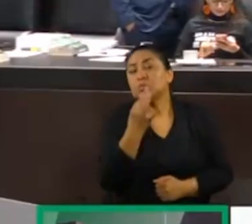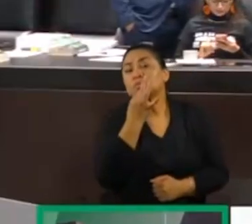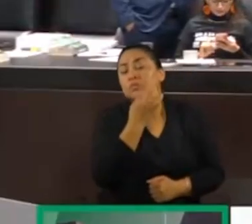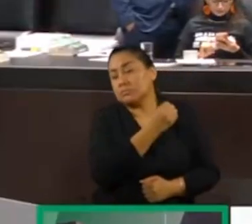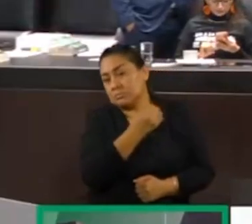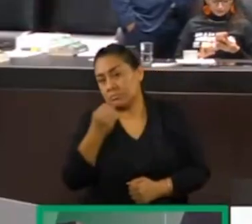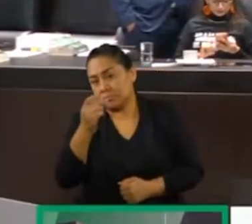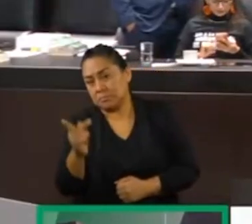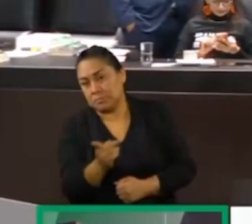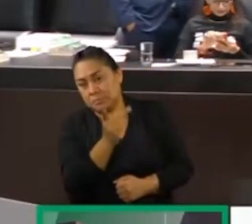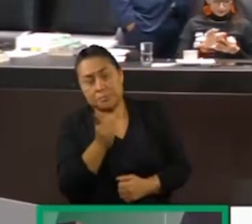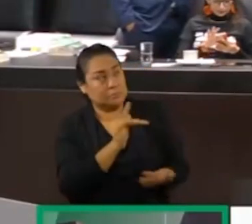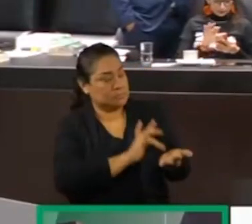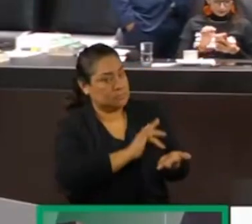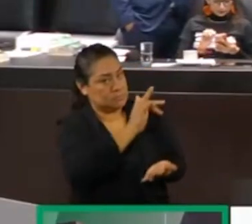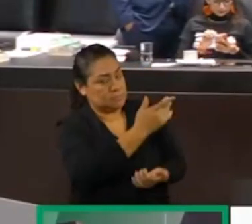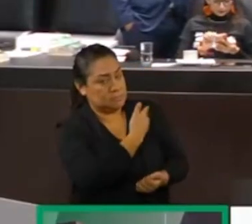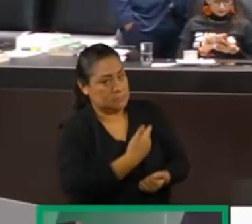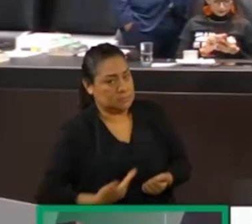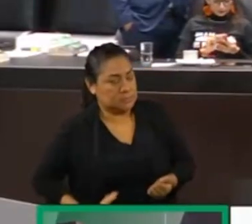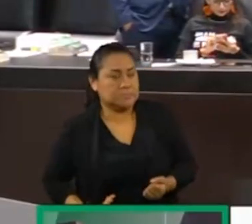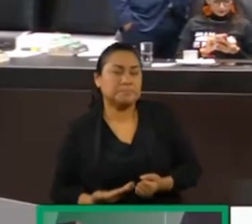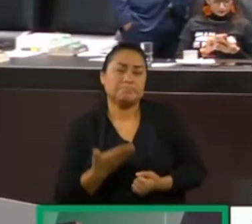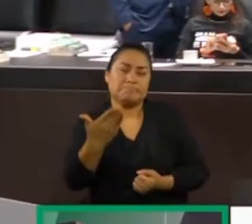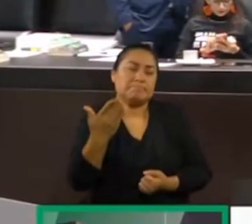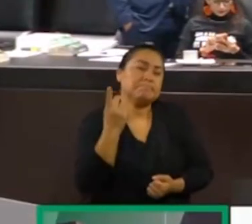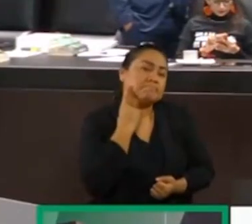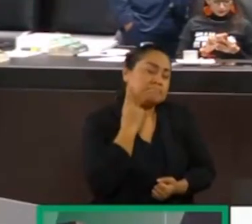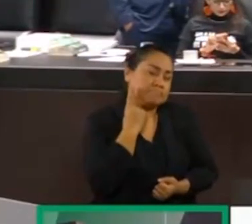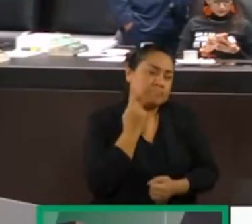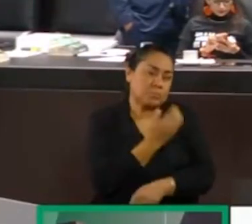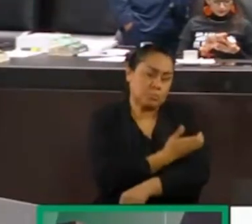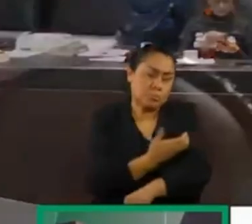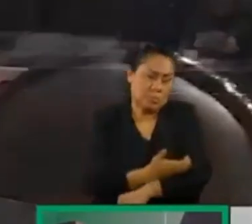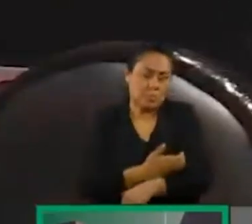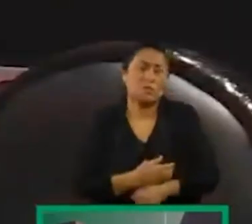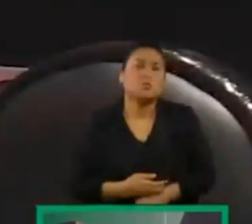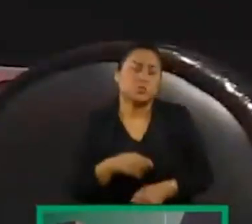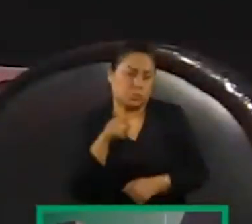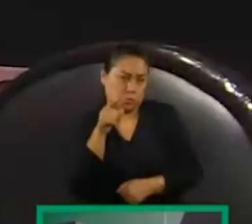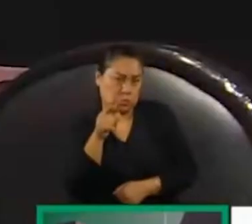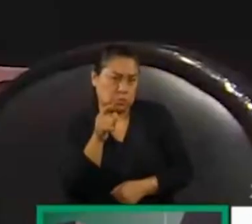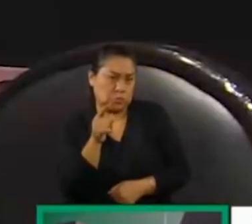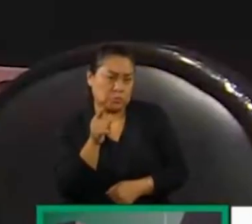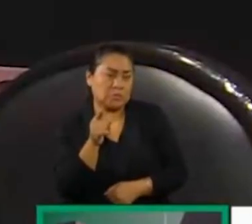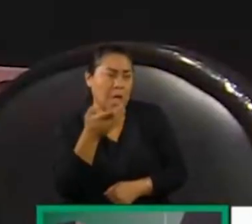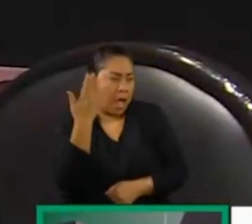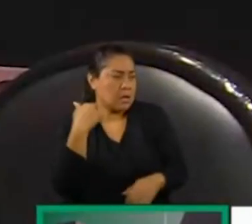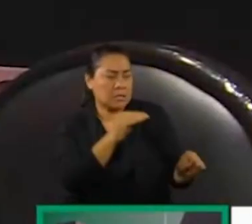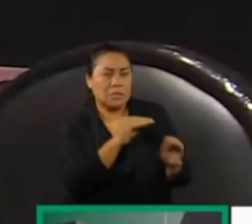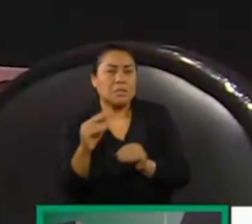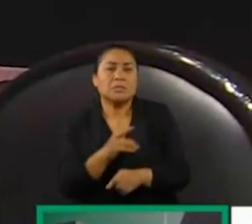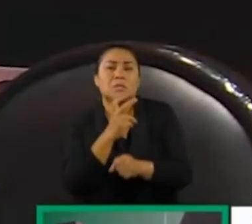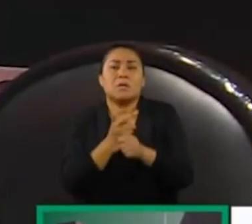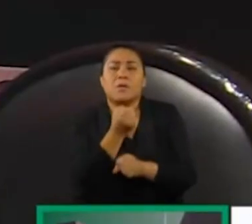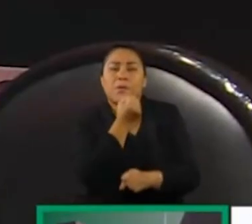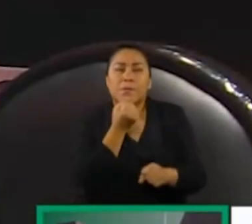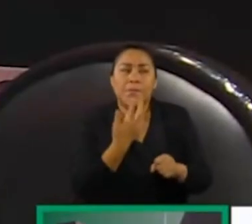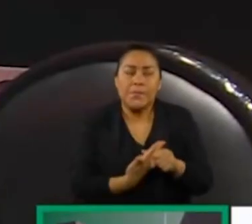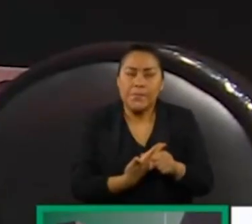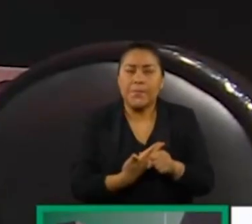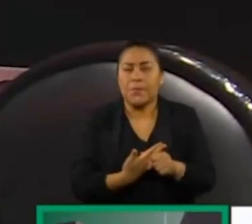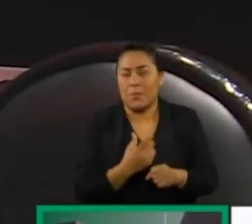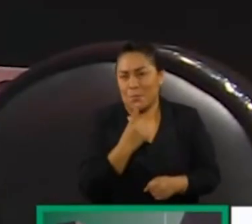Muchas gracias, diputado presidente. Compañero diputado, tú que estuviste en la Subsecretaría de